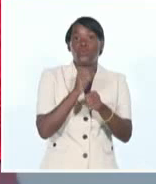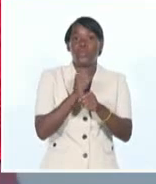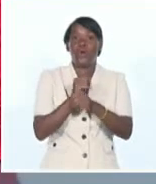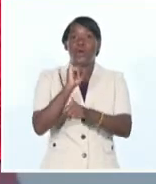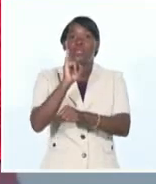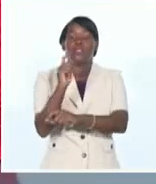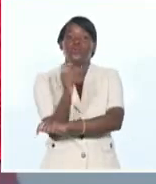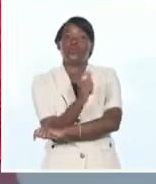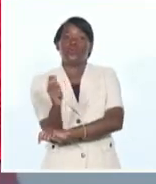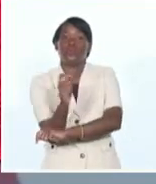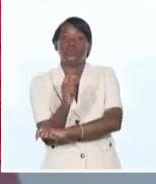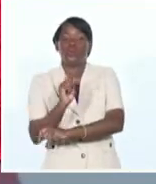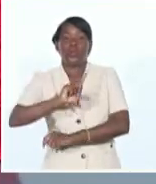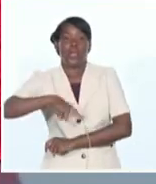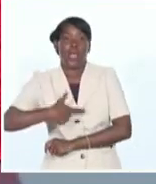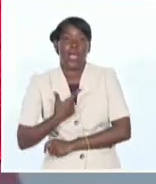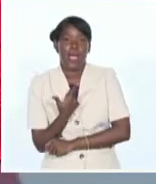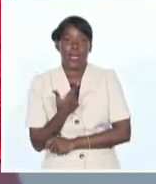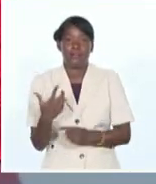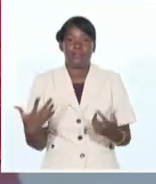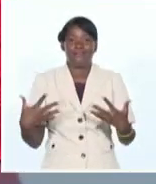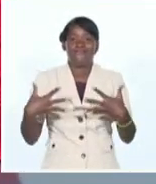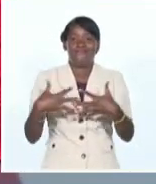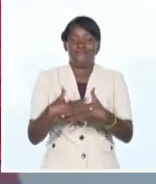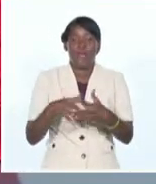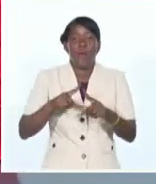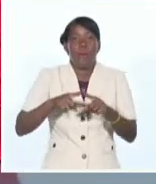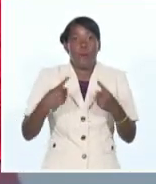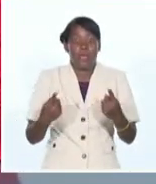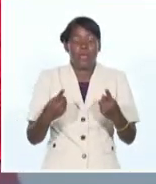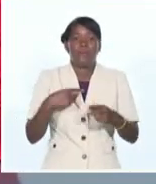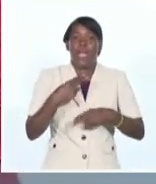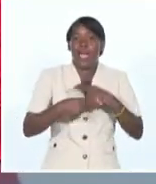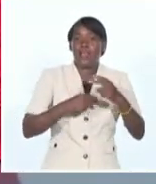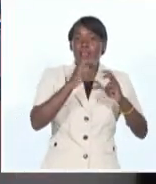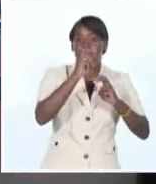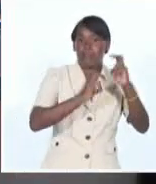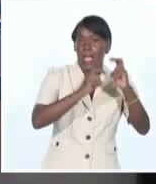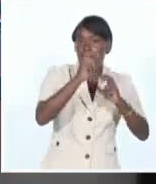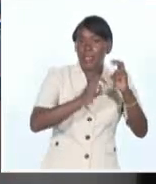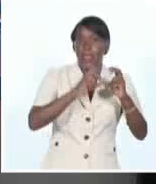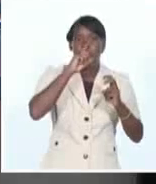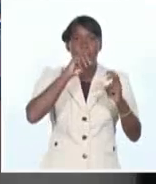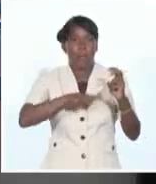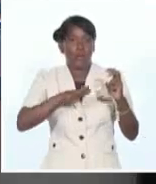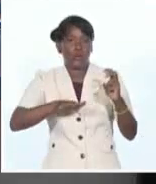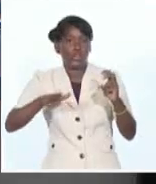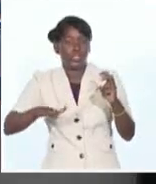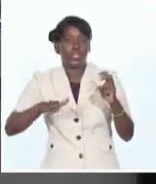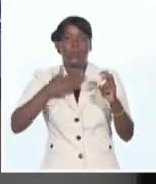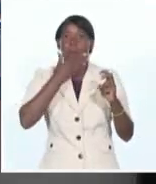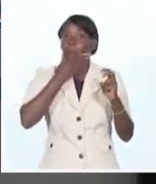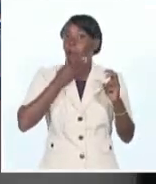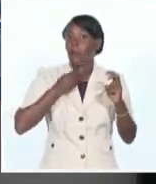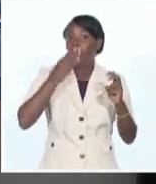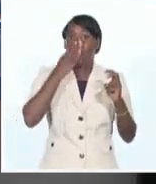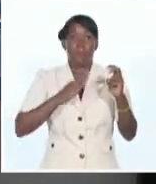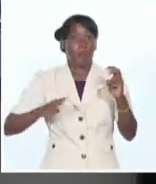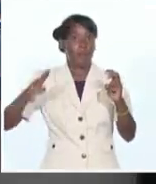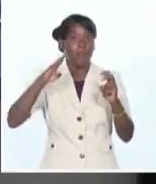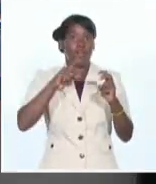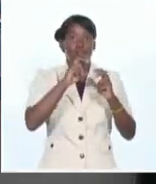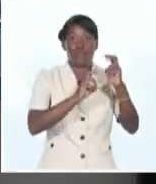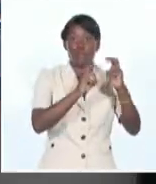han realizado para todos los niños, jóvenes, adolescentes, adultos, talleres